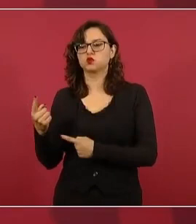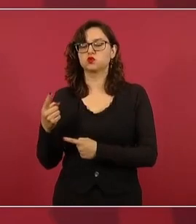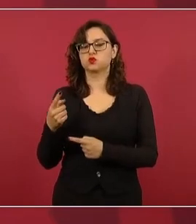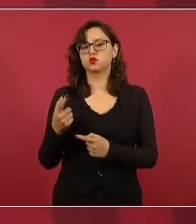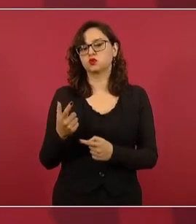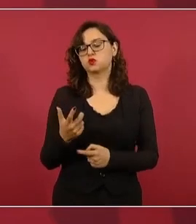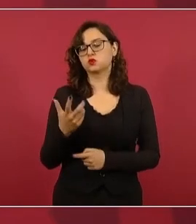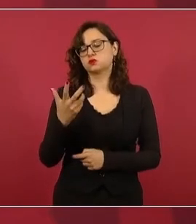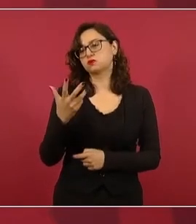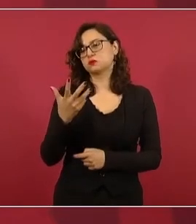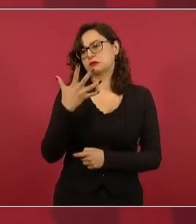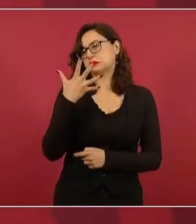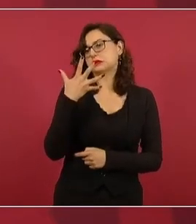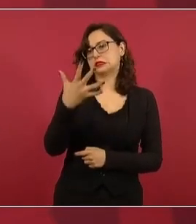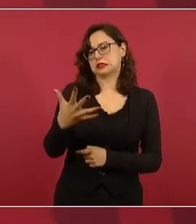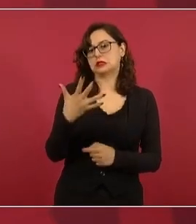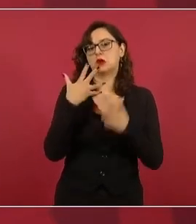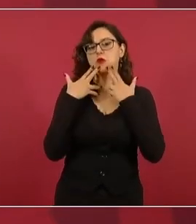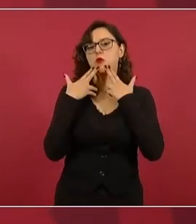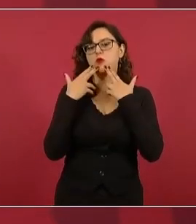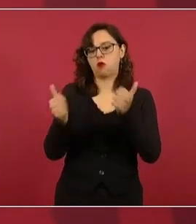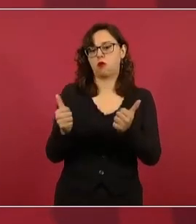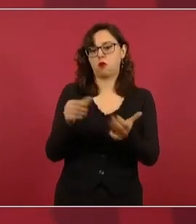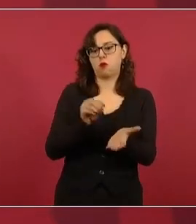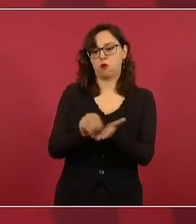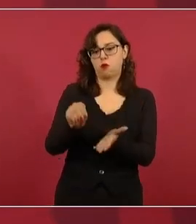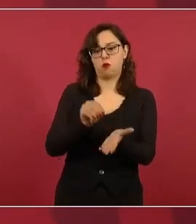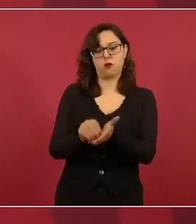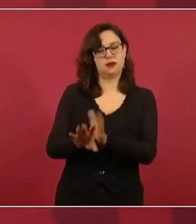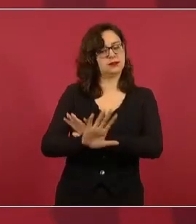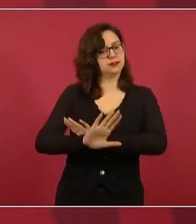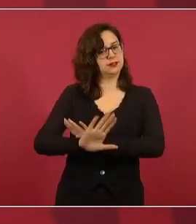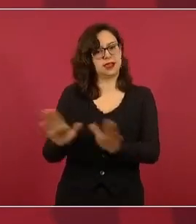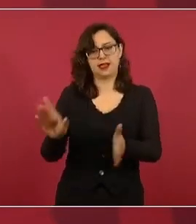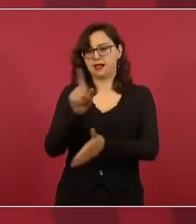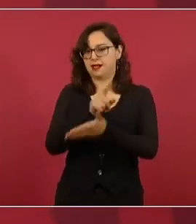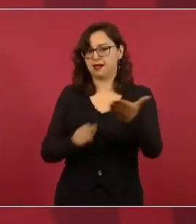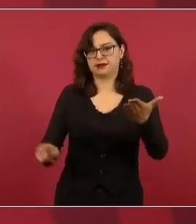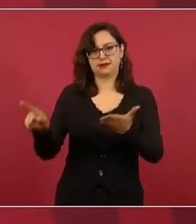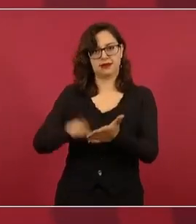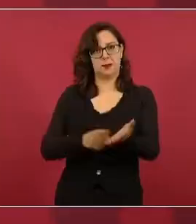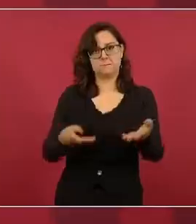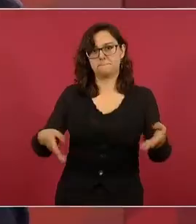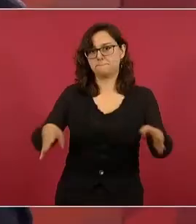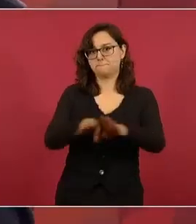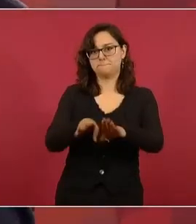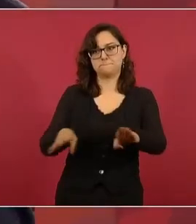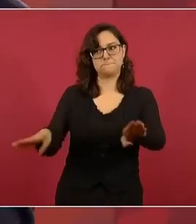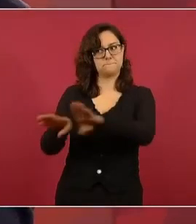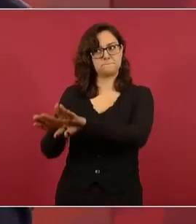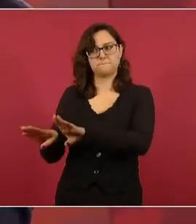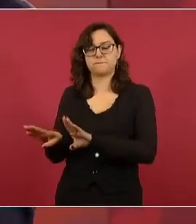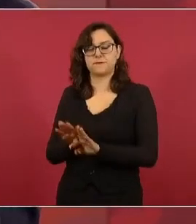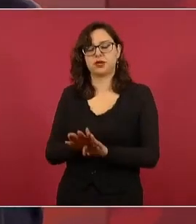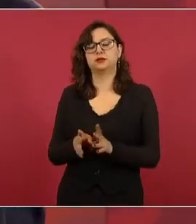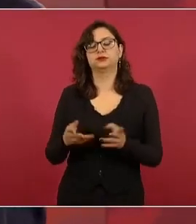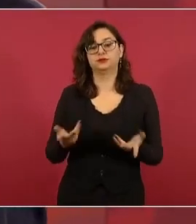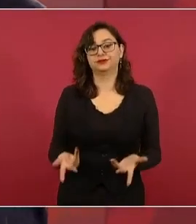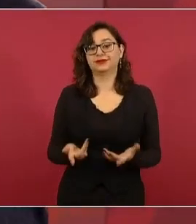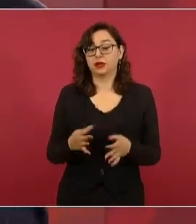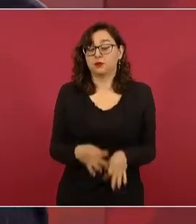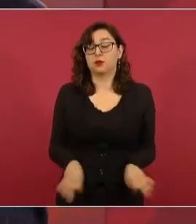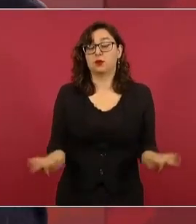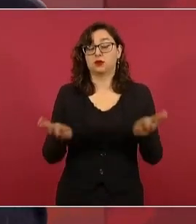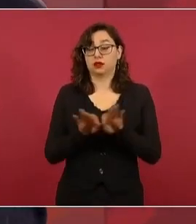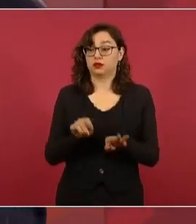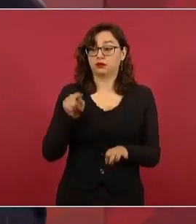granjas y se está haciendo un trabajo. Tenemos que cuidar la península